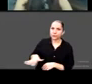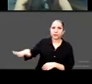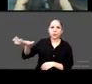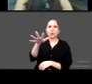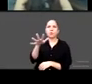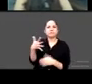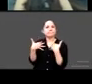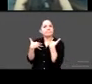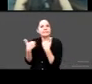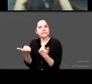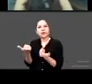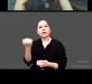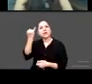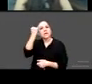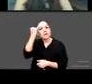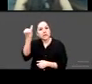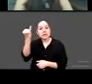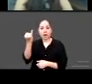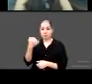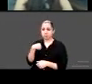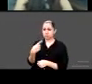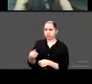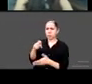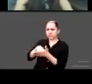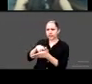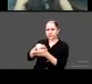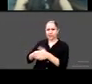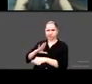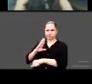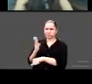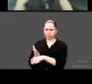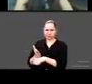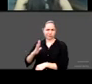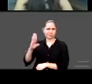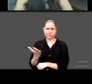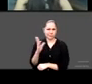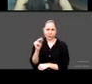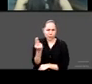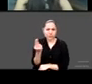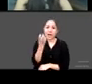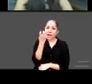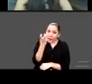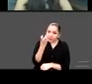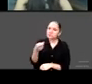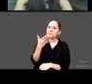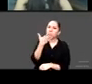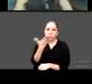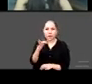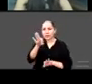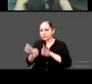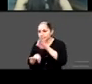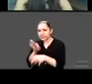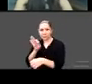para educar sin violencia se vuelva parte de lo que el Estado mexicano debe de fomentar como cualquier otro derecho, como el derecho a la salud, el derecho